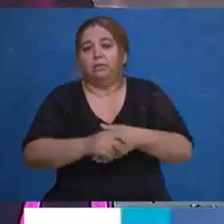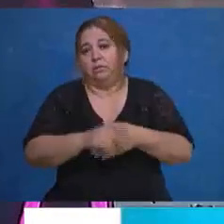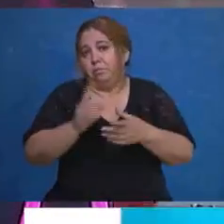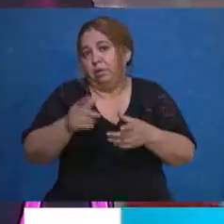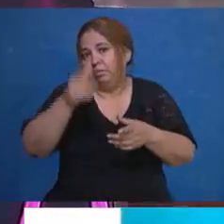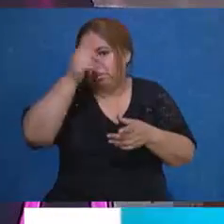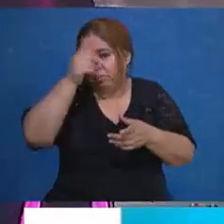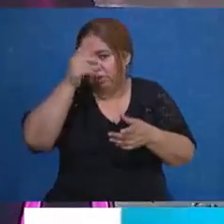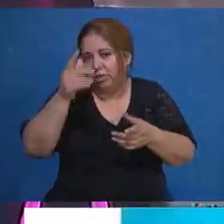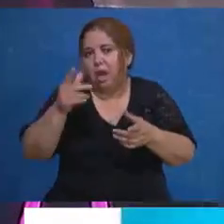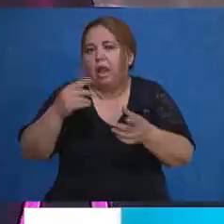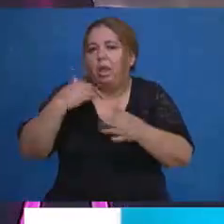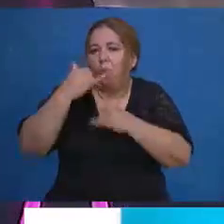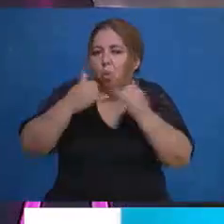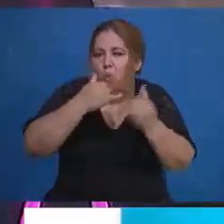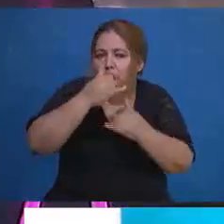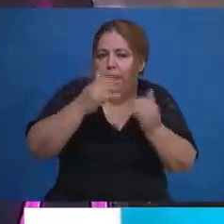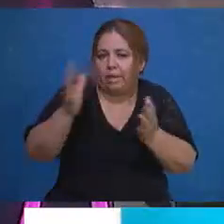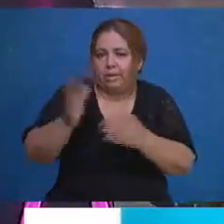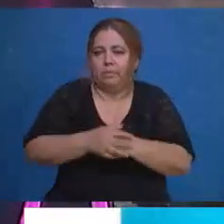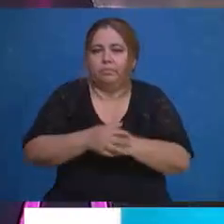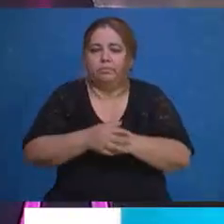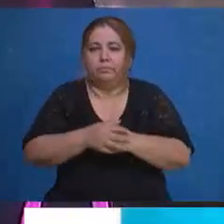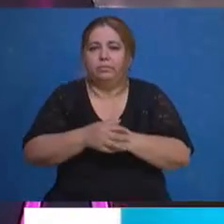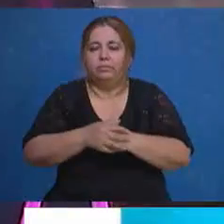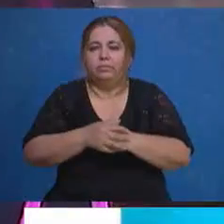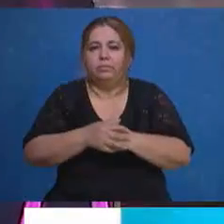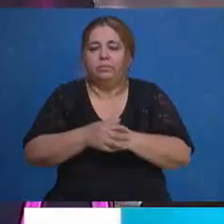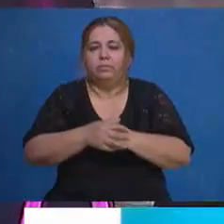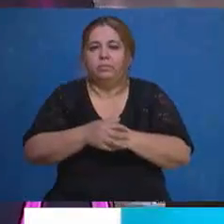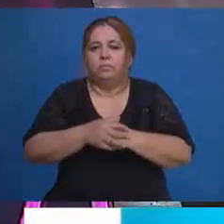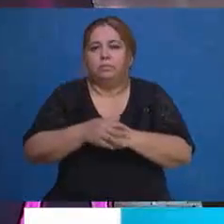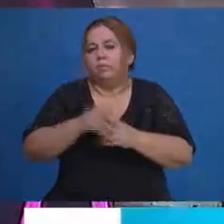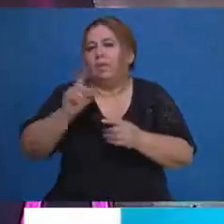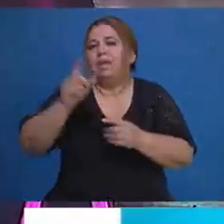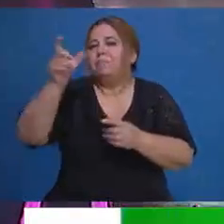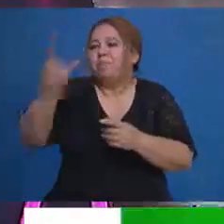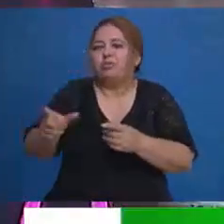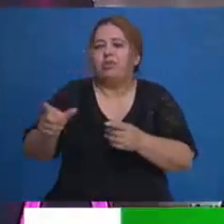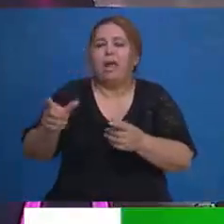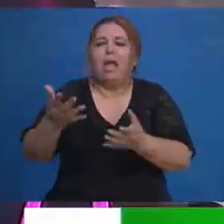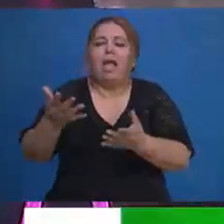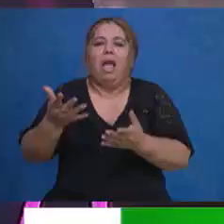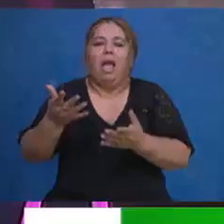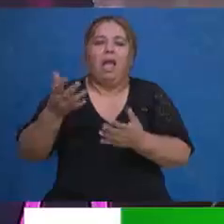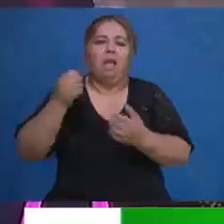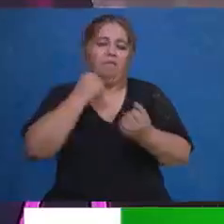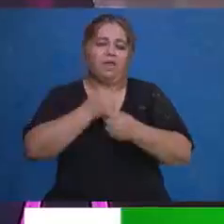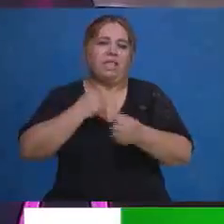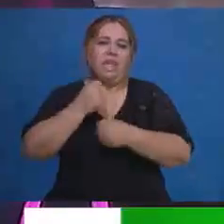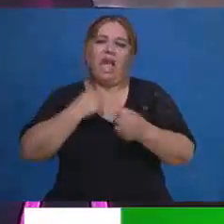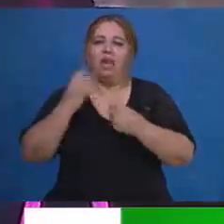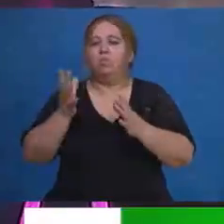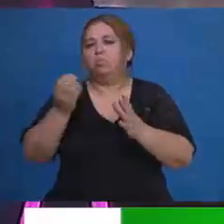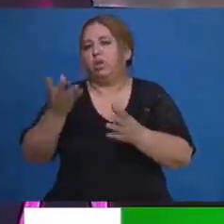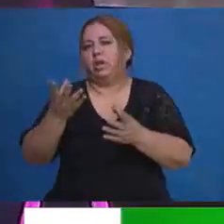oficiales, ¿no? Claro, no estamos hablando de una persona que la hayan bañado simplemente porque estaba en malas